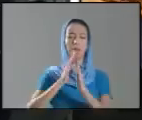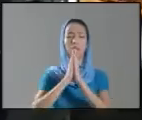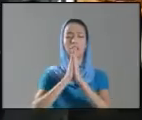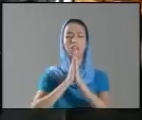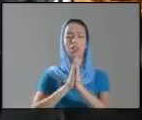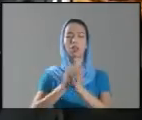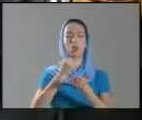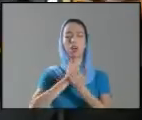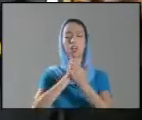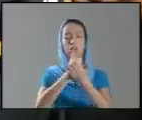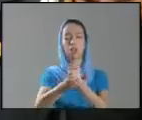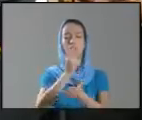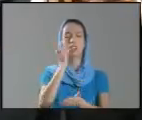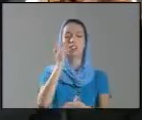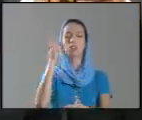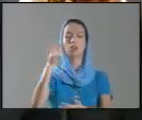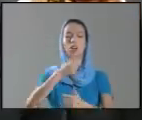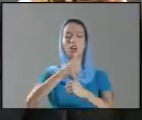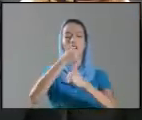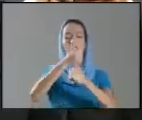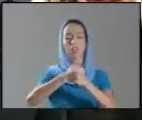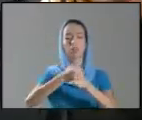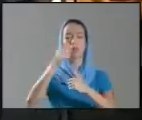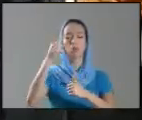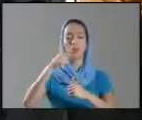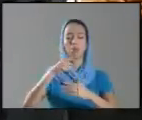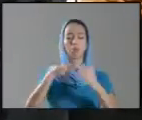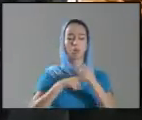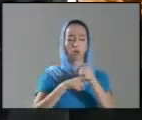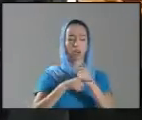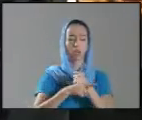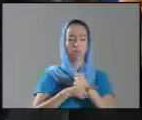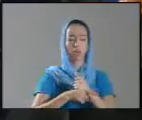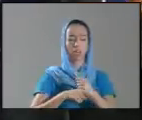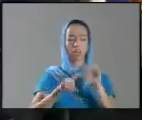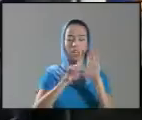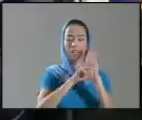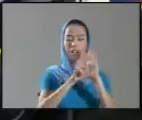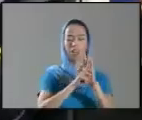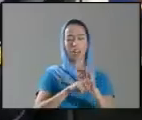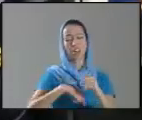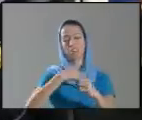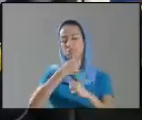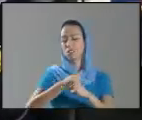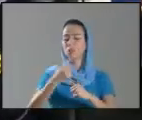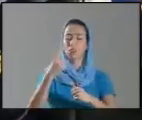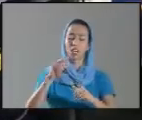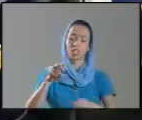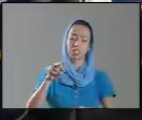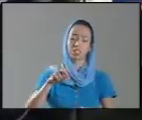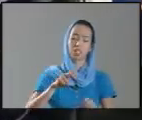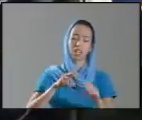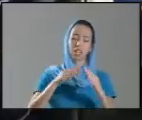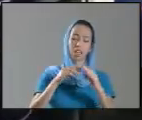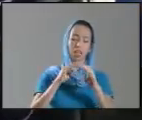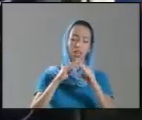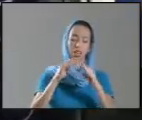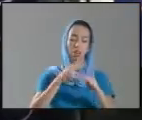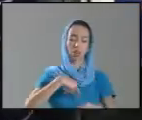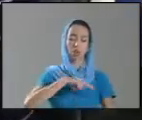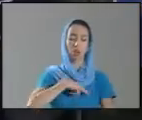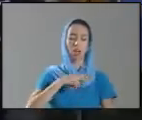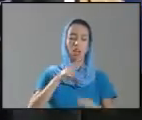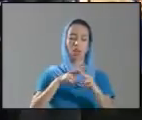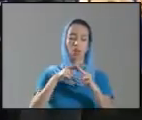Oh Padre, envía tu bendición, Señor, aquel que está pidiendo ayuda, Señor, ante un